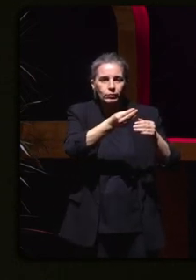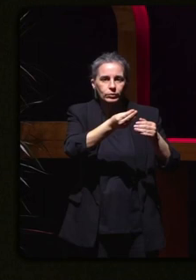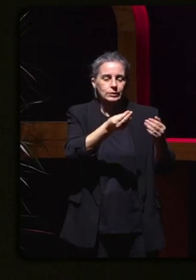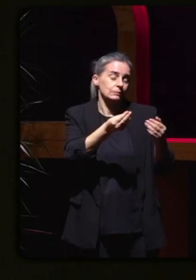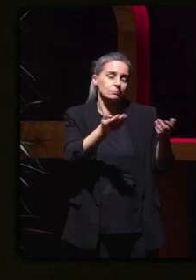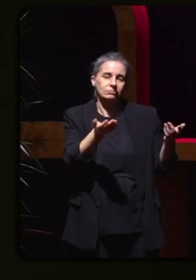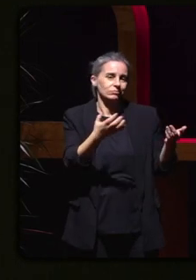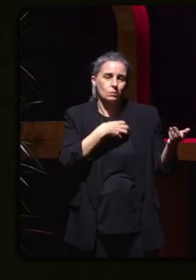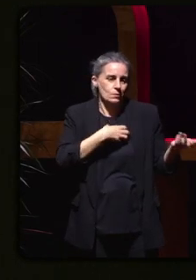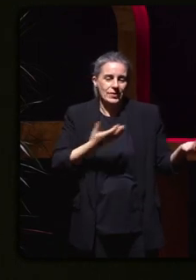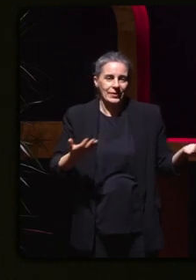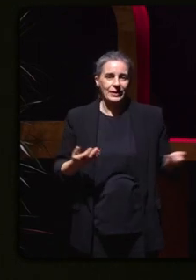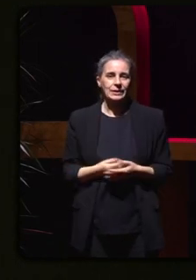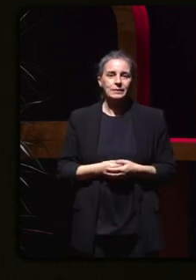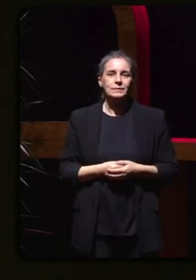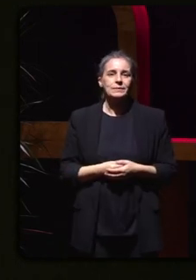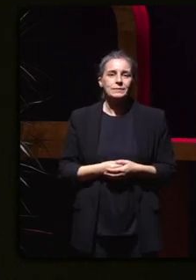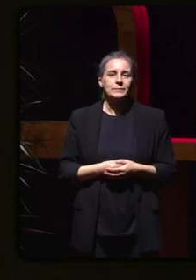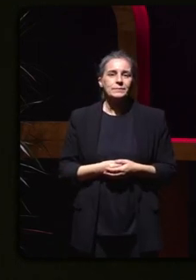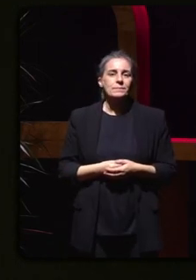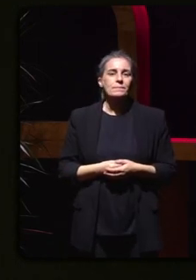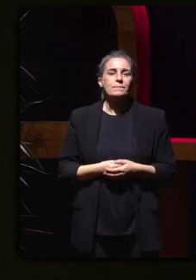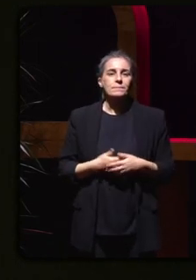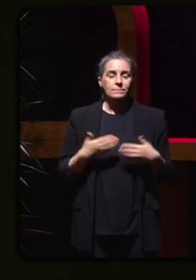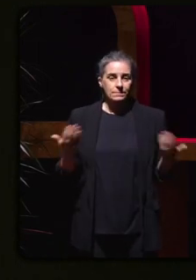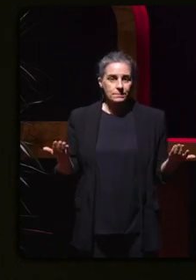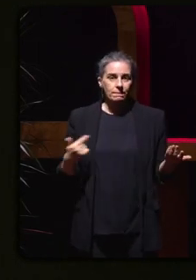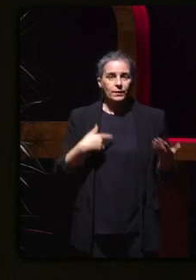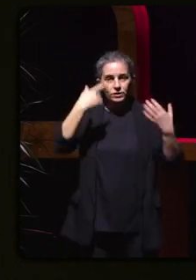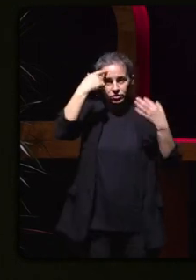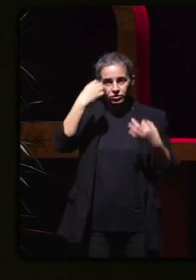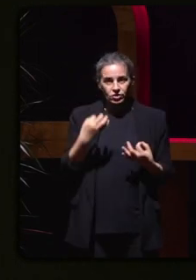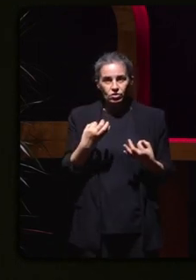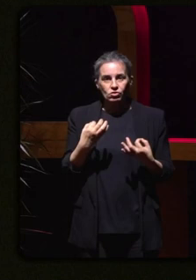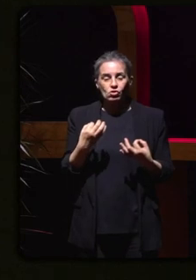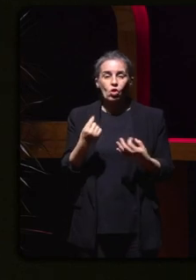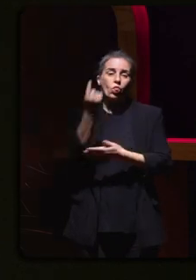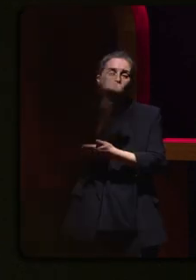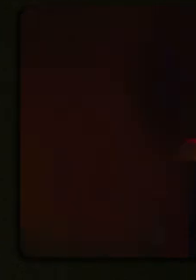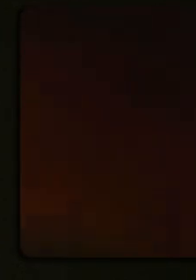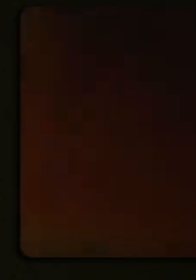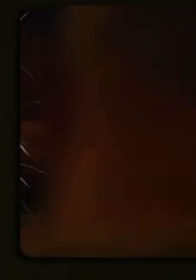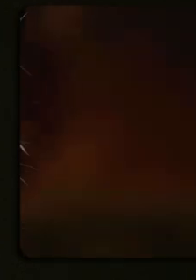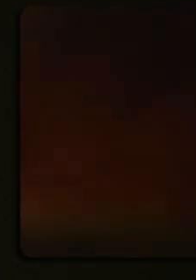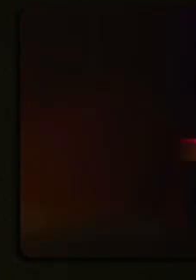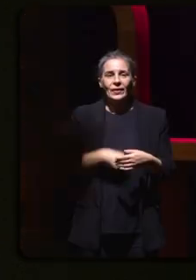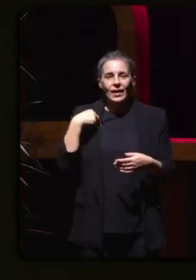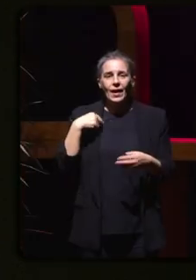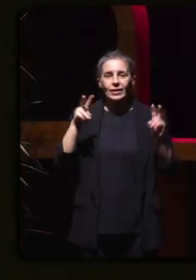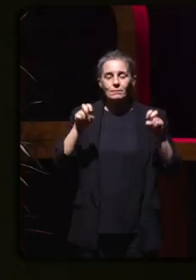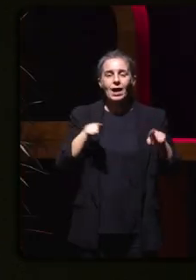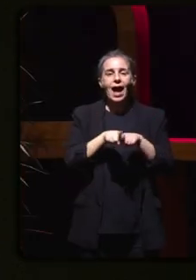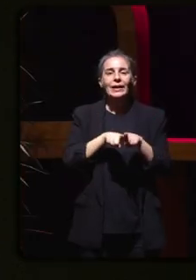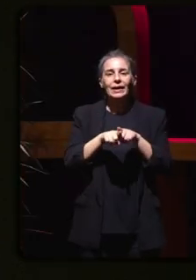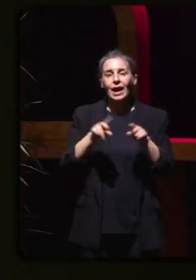maximalismos Entonces por esa parte yo creo que el dibujo un poco general de la crítica de